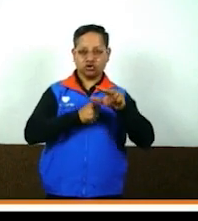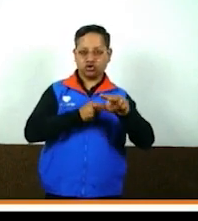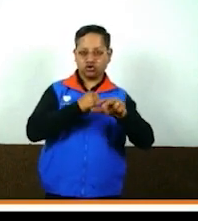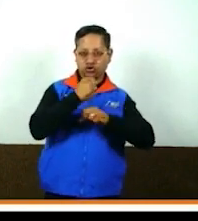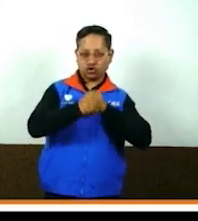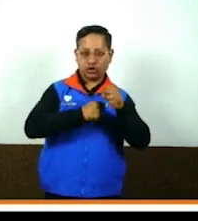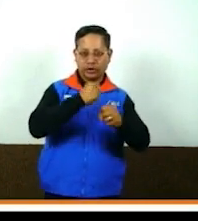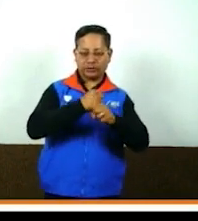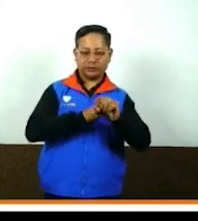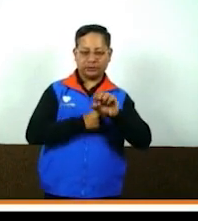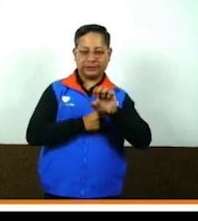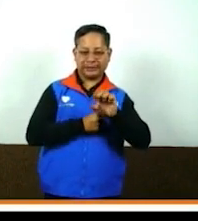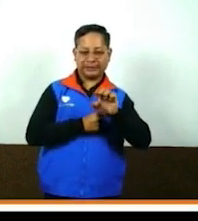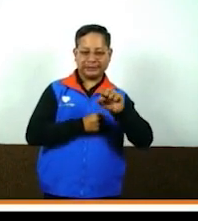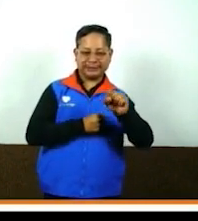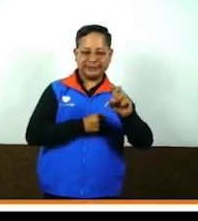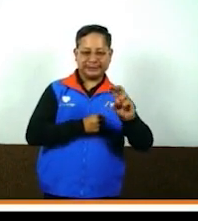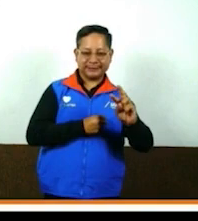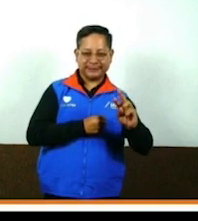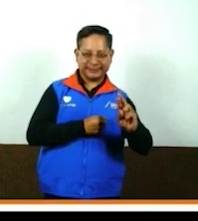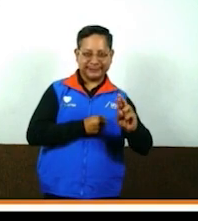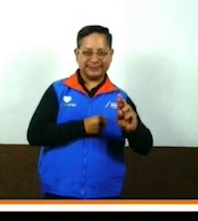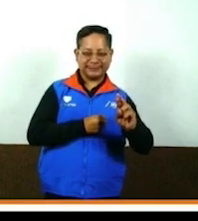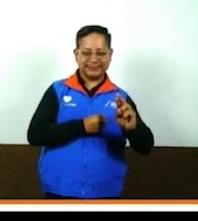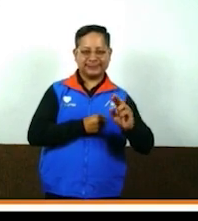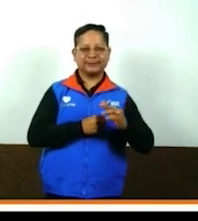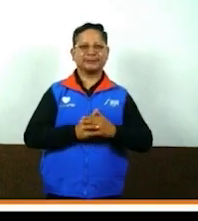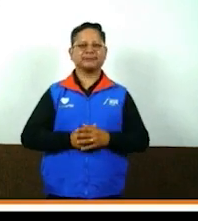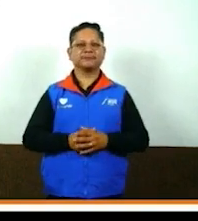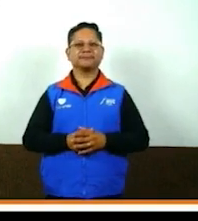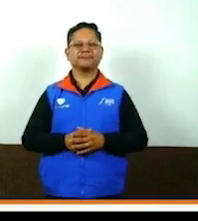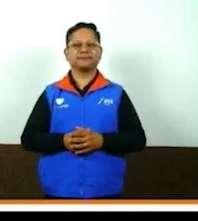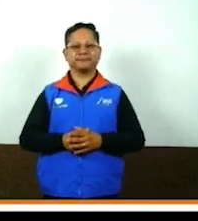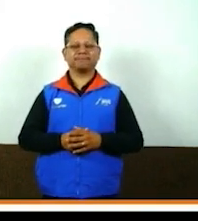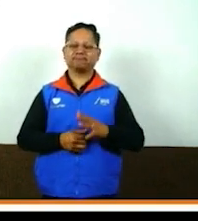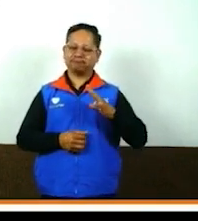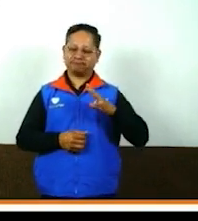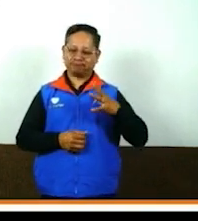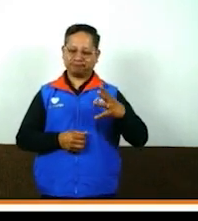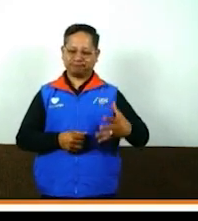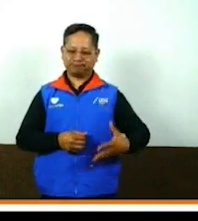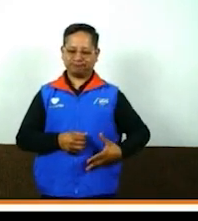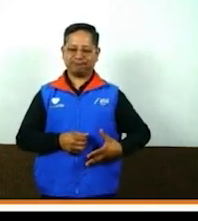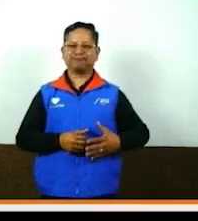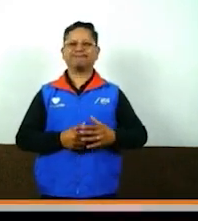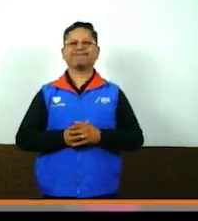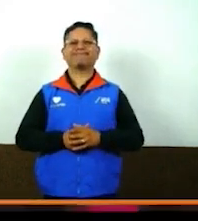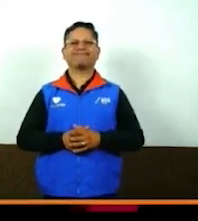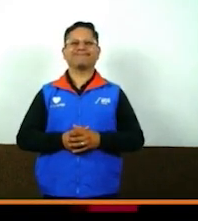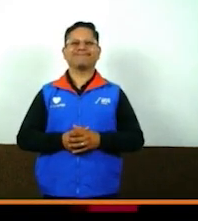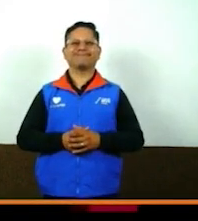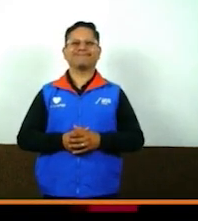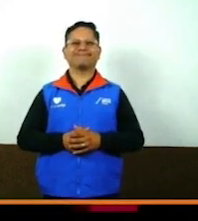con el distintivo de empresa socialmente responsable, orgullosamente.